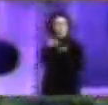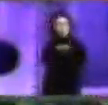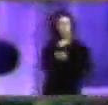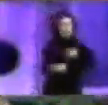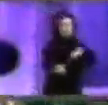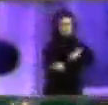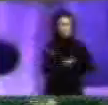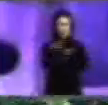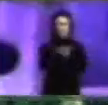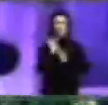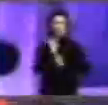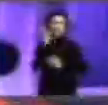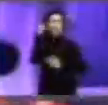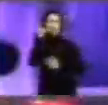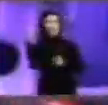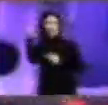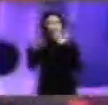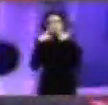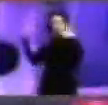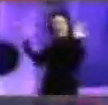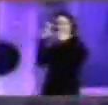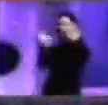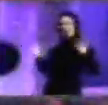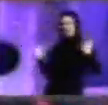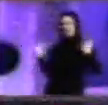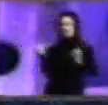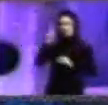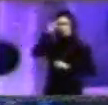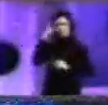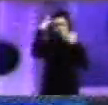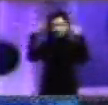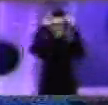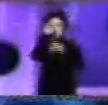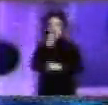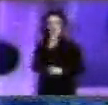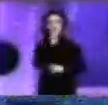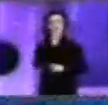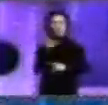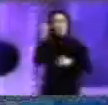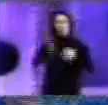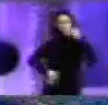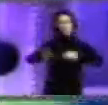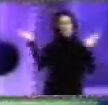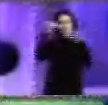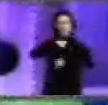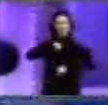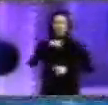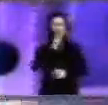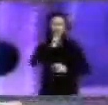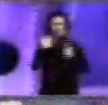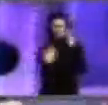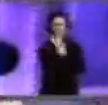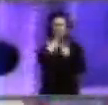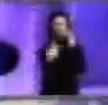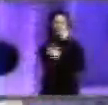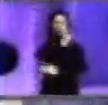Me imagino que pueden sentir. No, no, no es justo y no me lo explico.